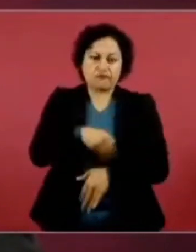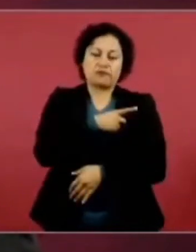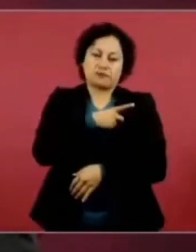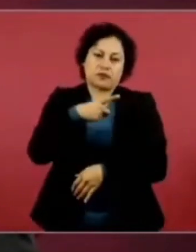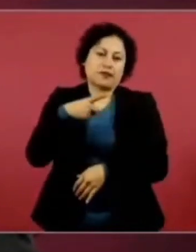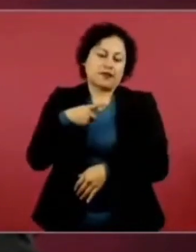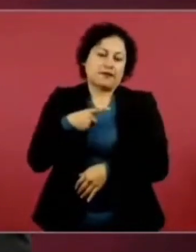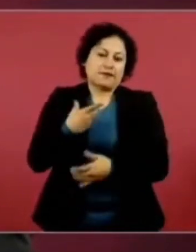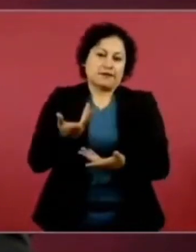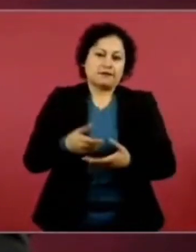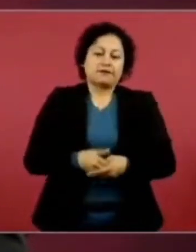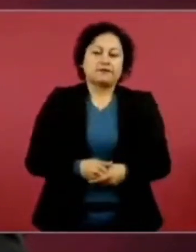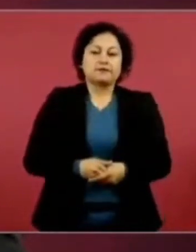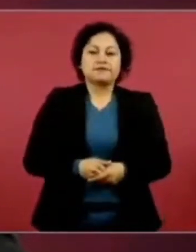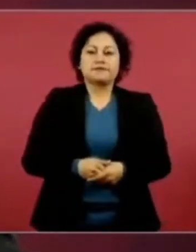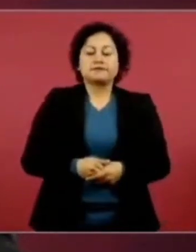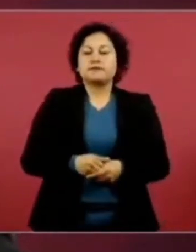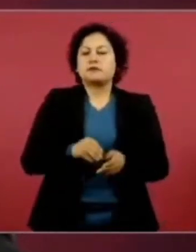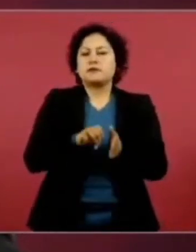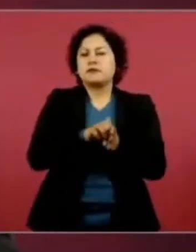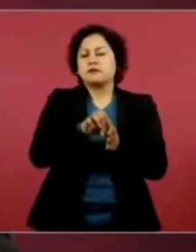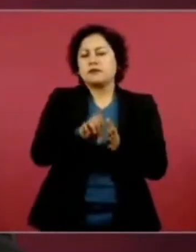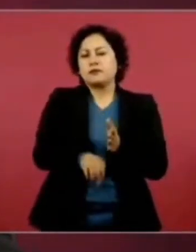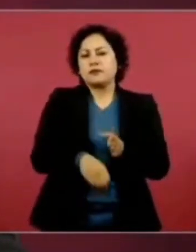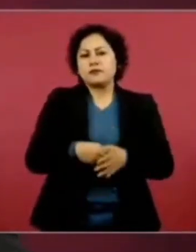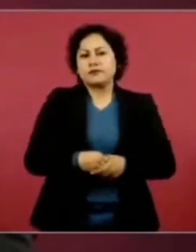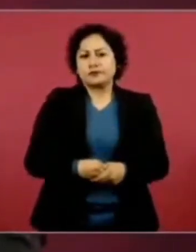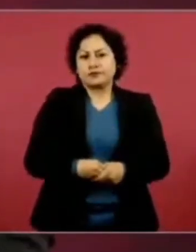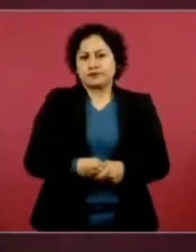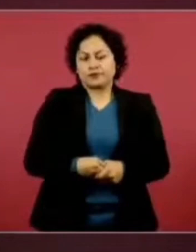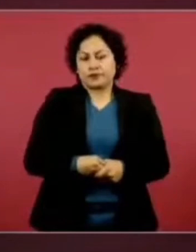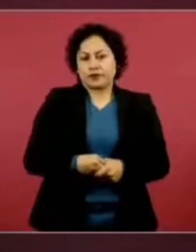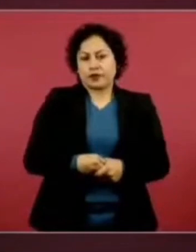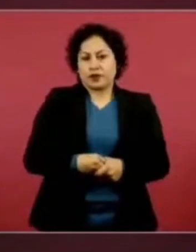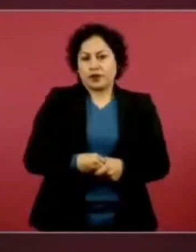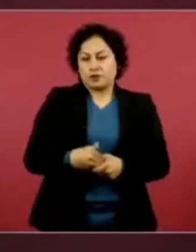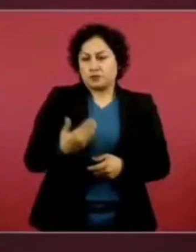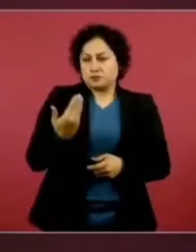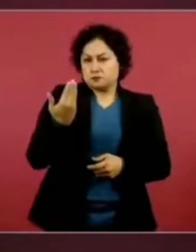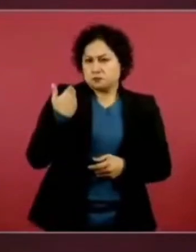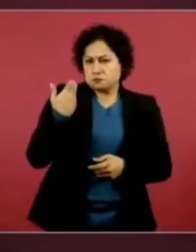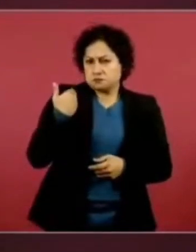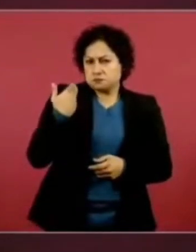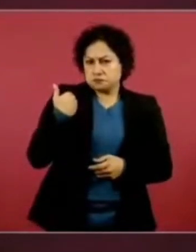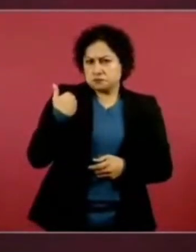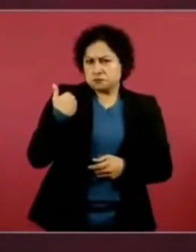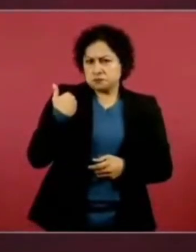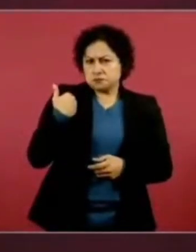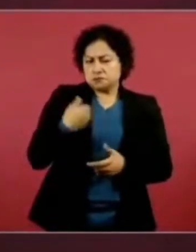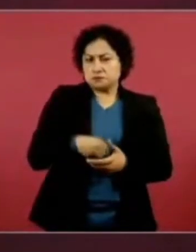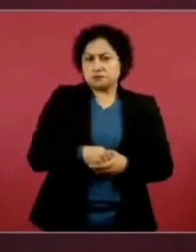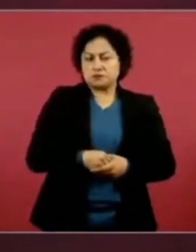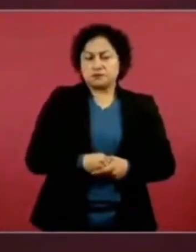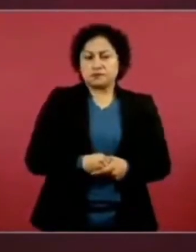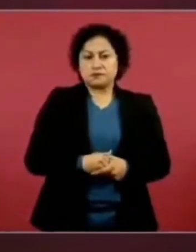Acaban de pedirme en